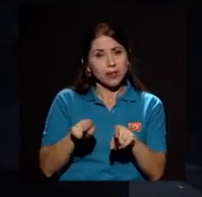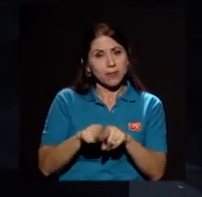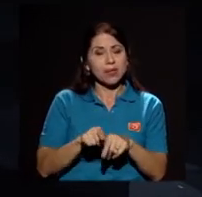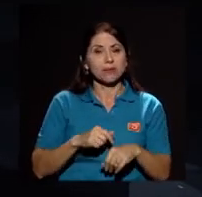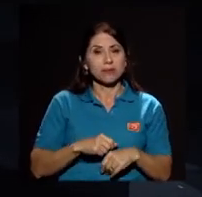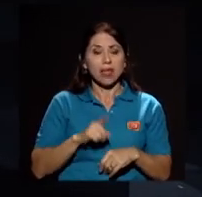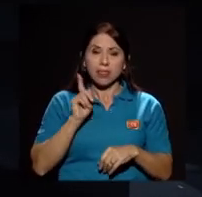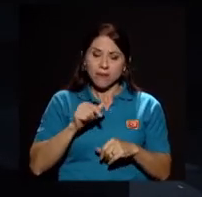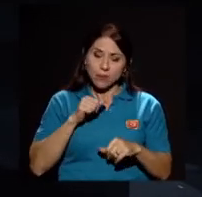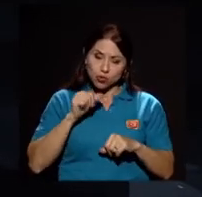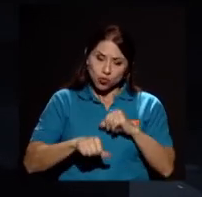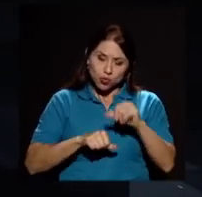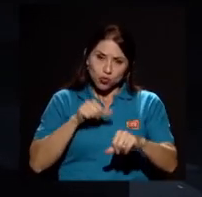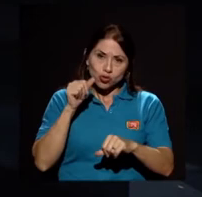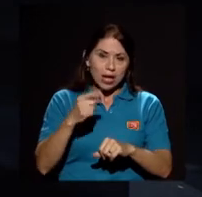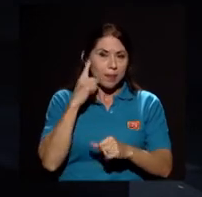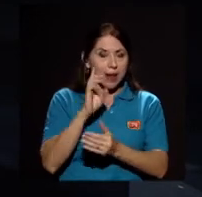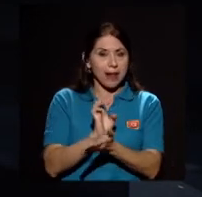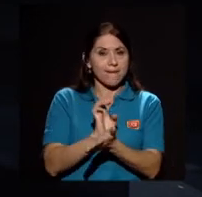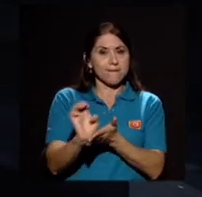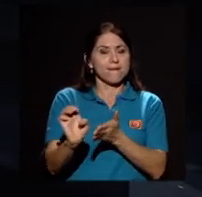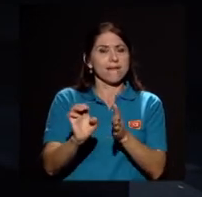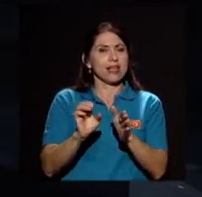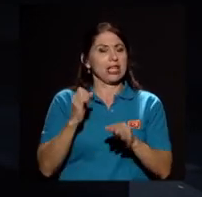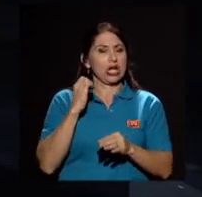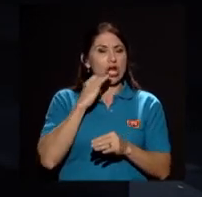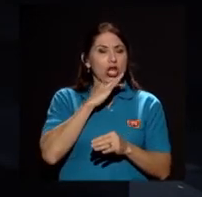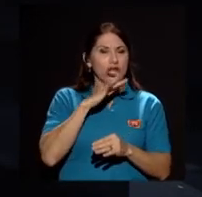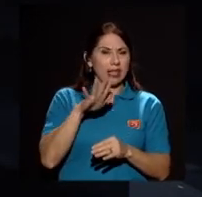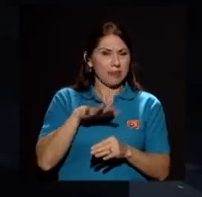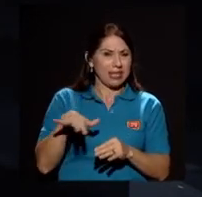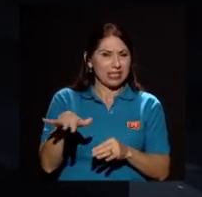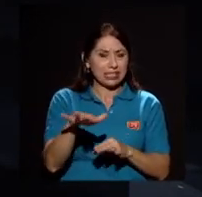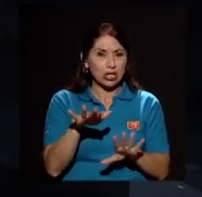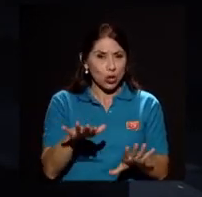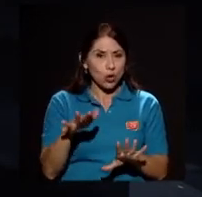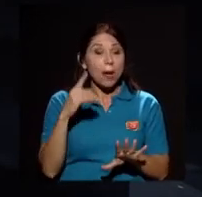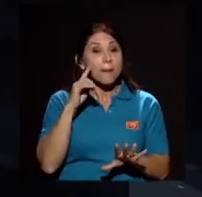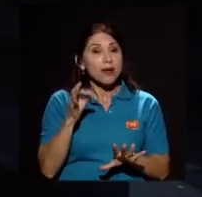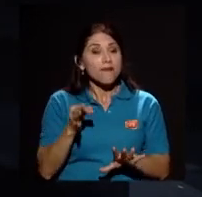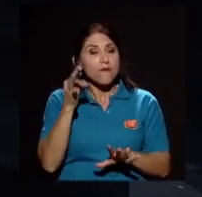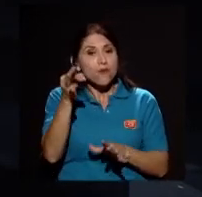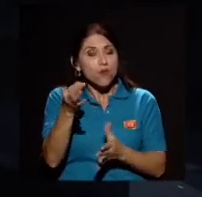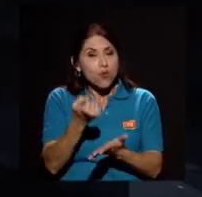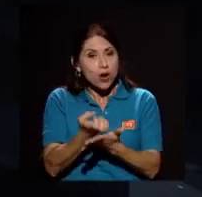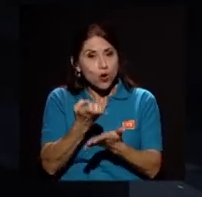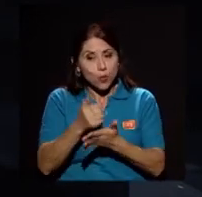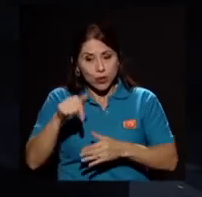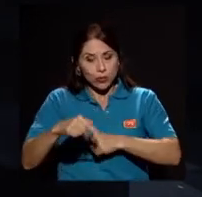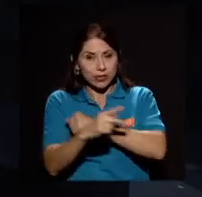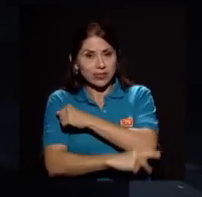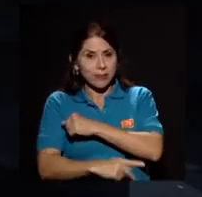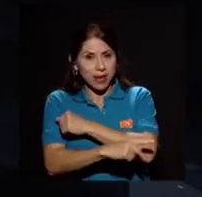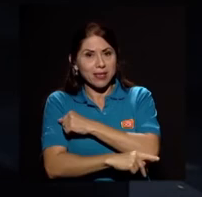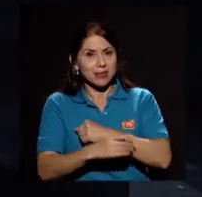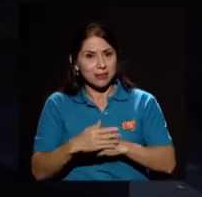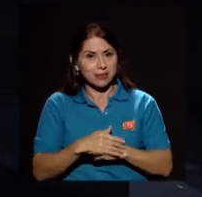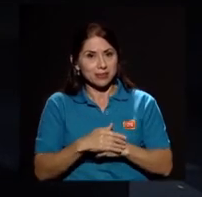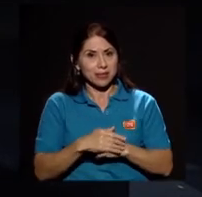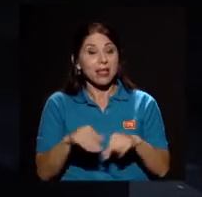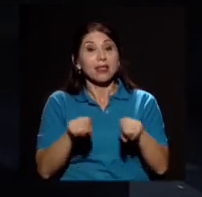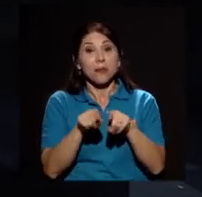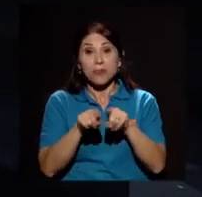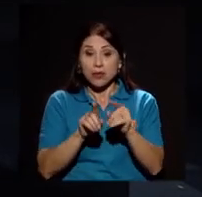ilustración esta contaminación para el futuro económico de este país el desarrollo del turismo